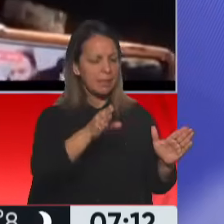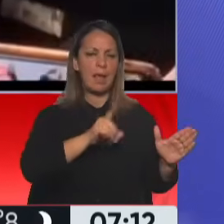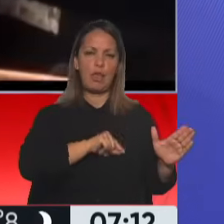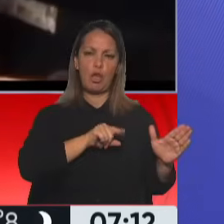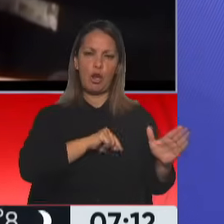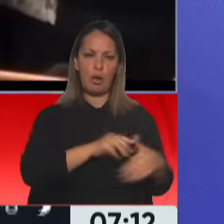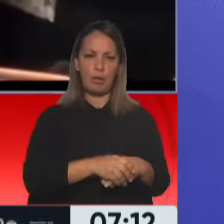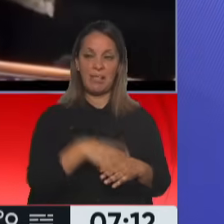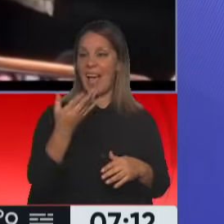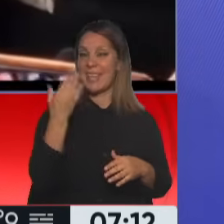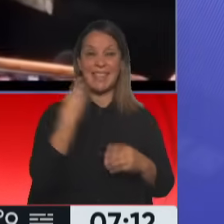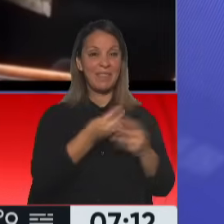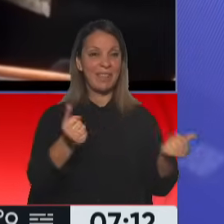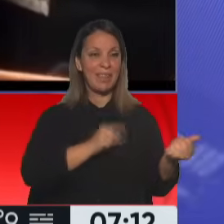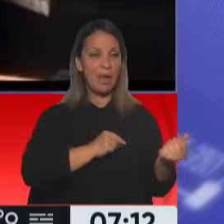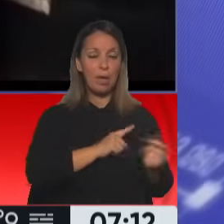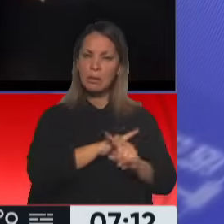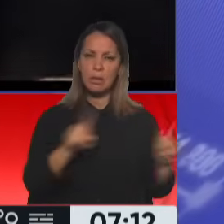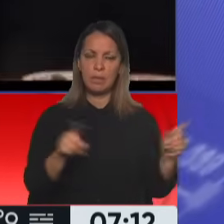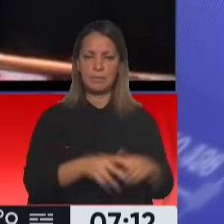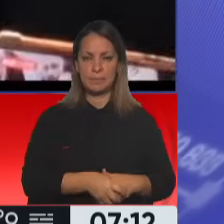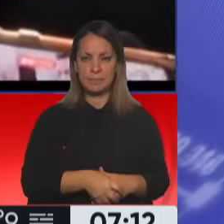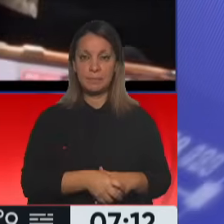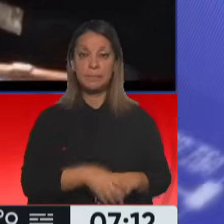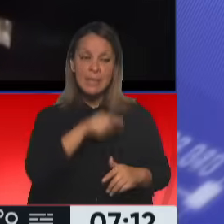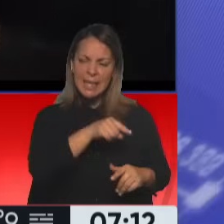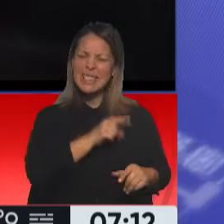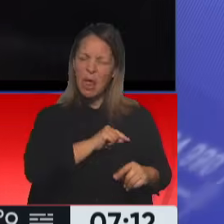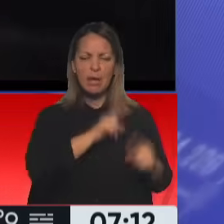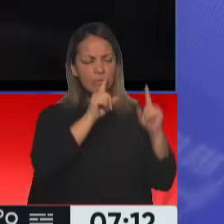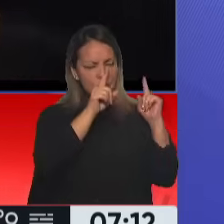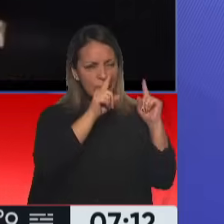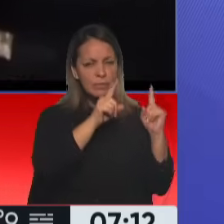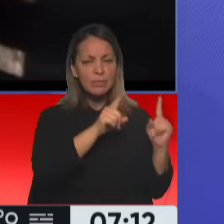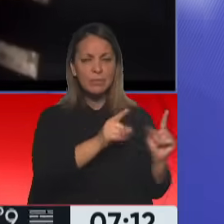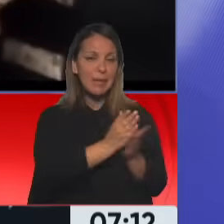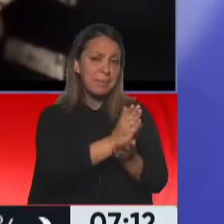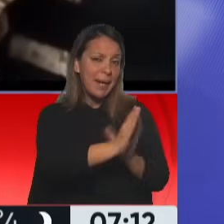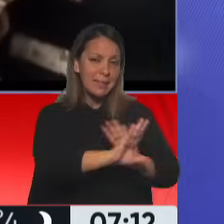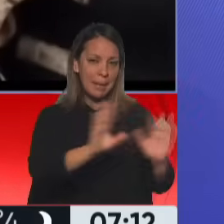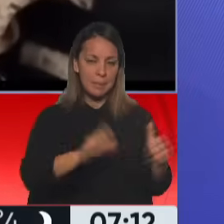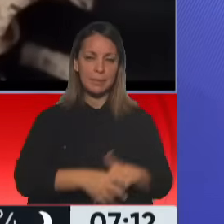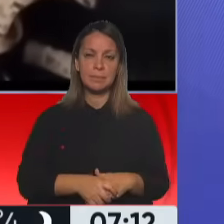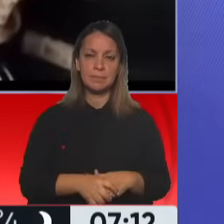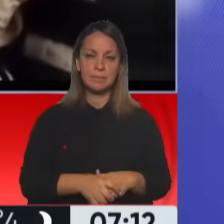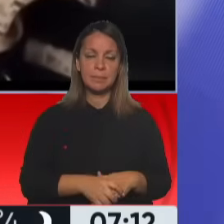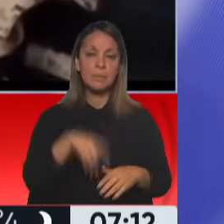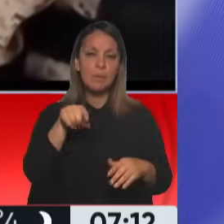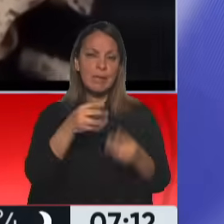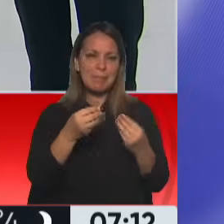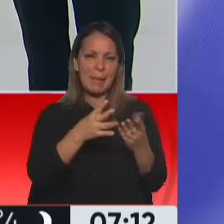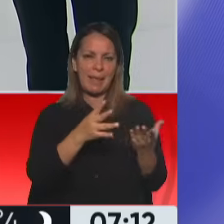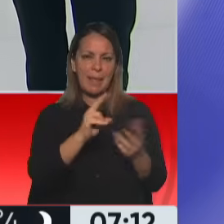terminó ayer, 18 de junio. No terminó para ellas. Esto va a seguir muchos o el resto de su vida Doctora, con esas